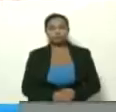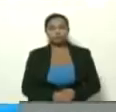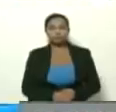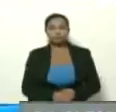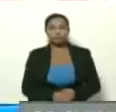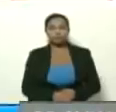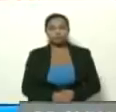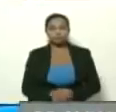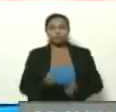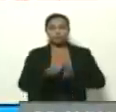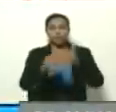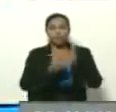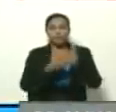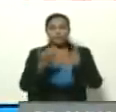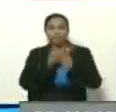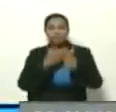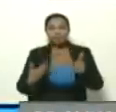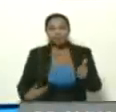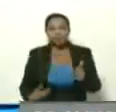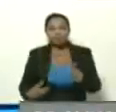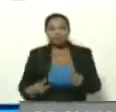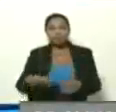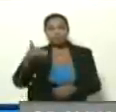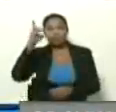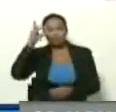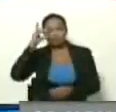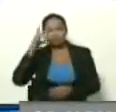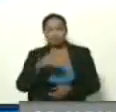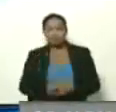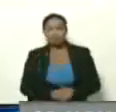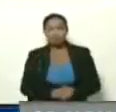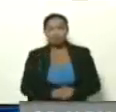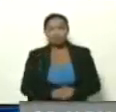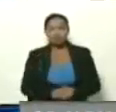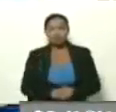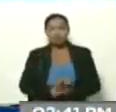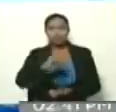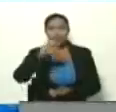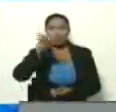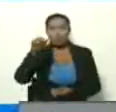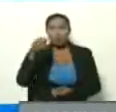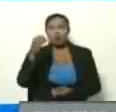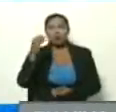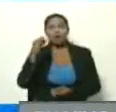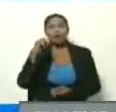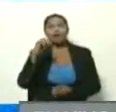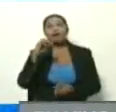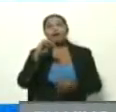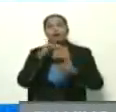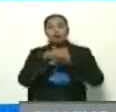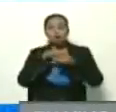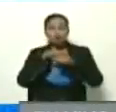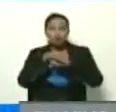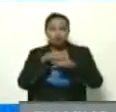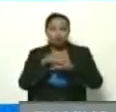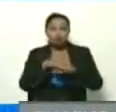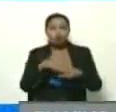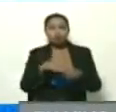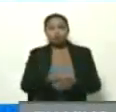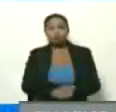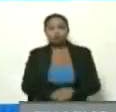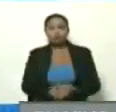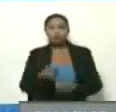Señora vicepresidenta Delcy Rodríguez, señor Jorge Rodríguez, presidente de la Asamblea Nacional, compañeros gobernadores,